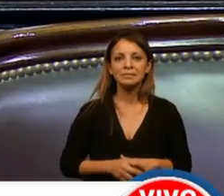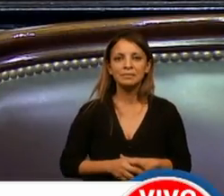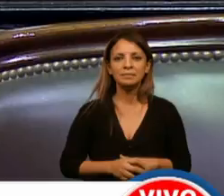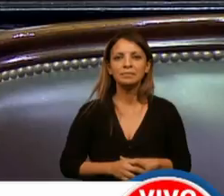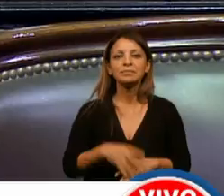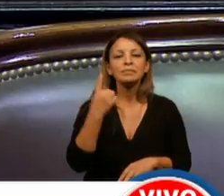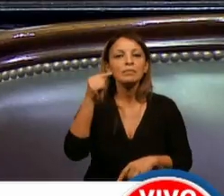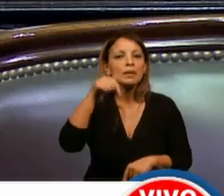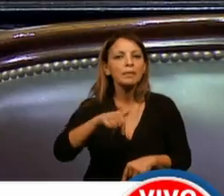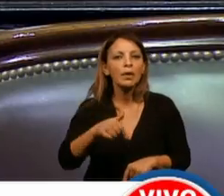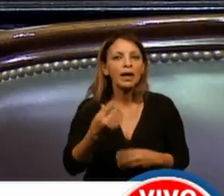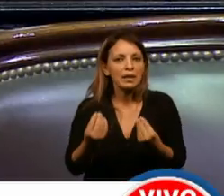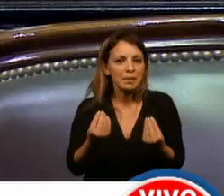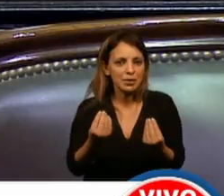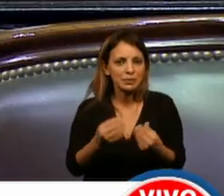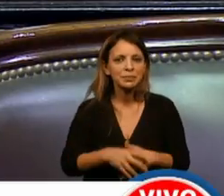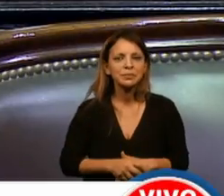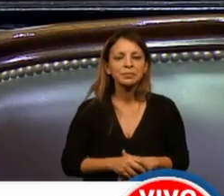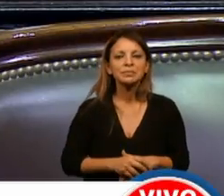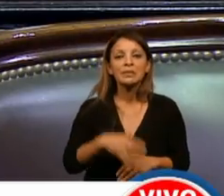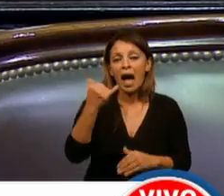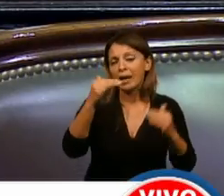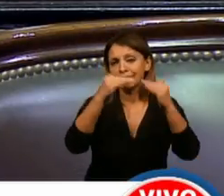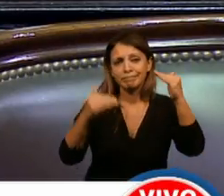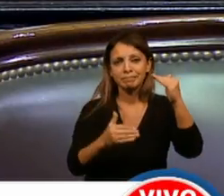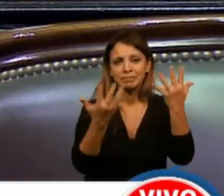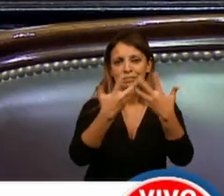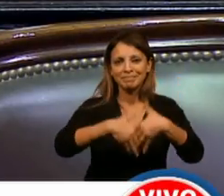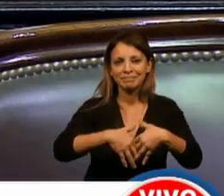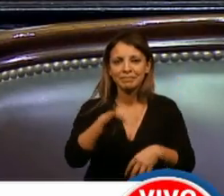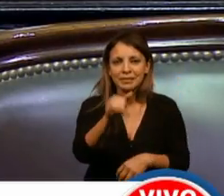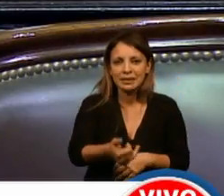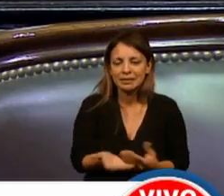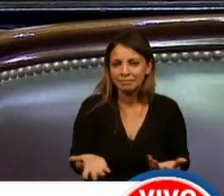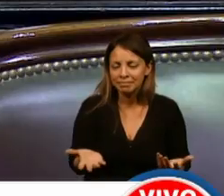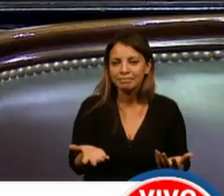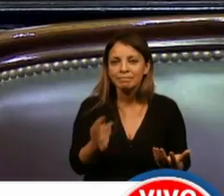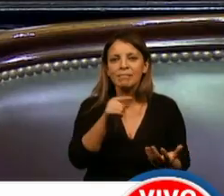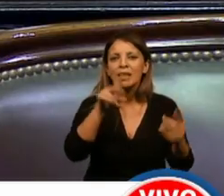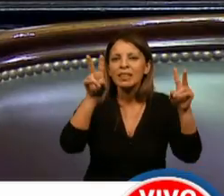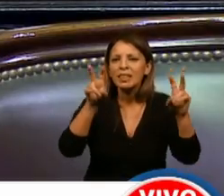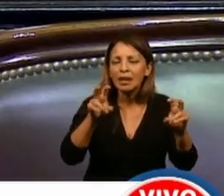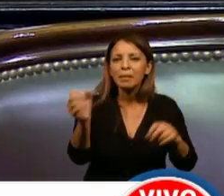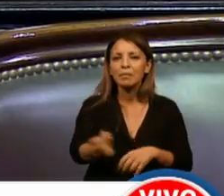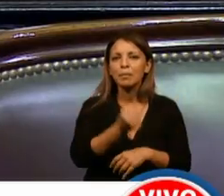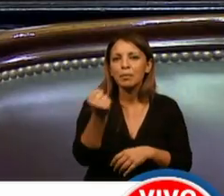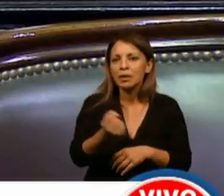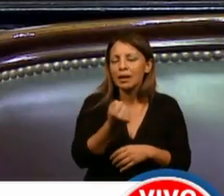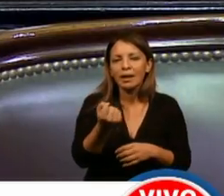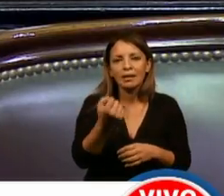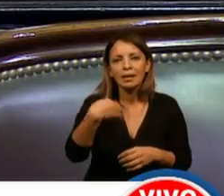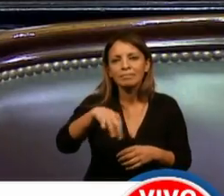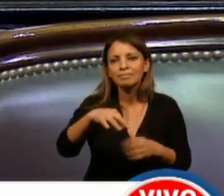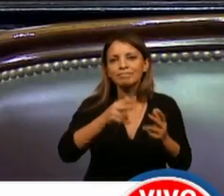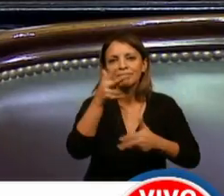lo que acá se planteó efectivamente hay inequidad y me parece que este es un tema importante de trascendencia para que